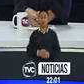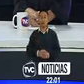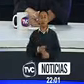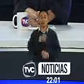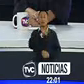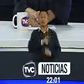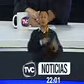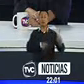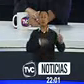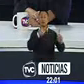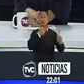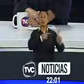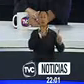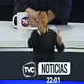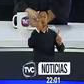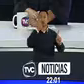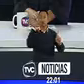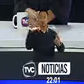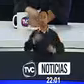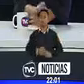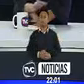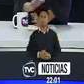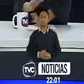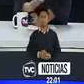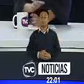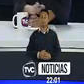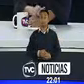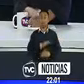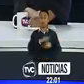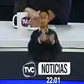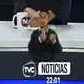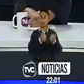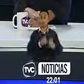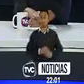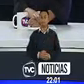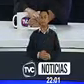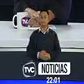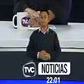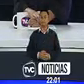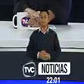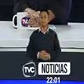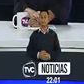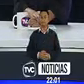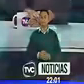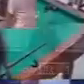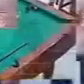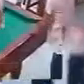la humanidad de los clientes. Afortunadamente, no hubo víctimas que lamentar.